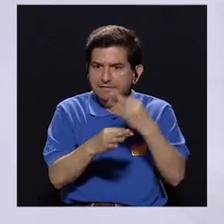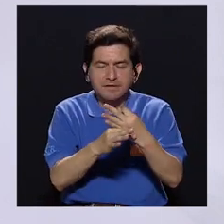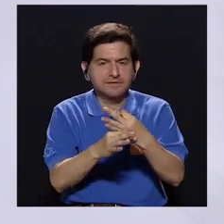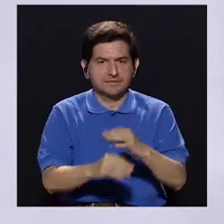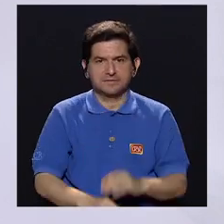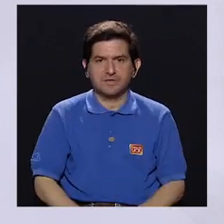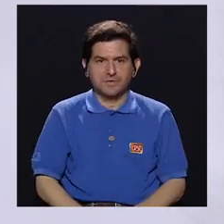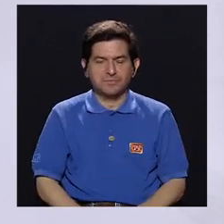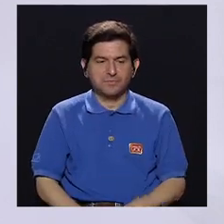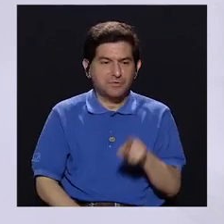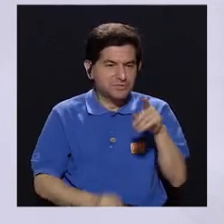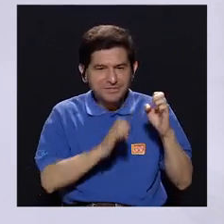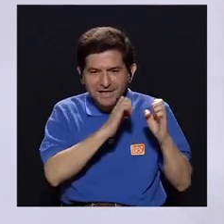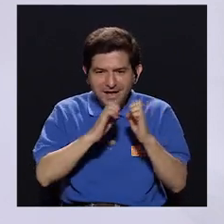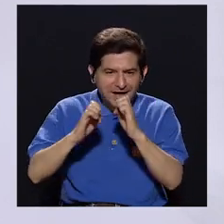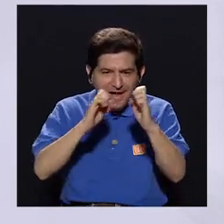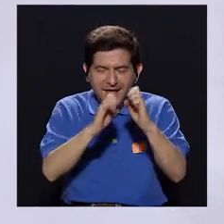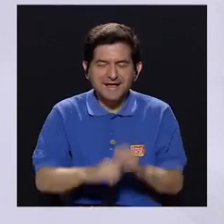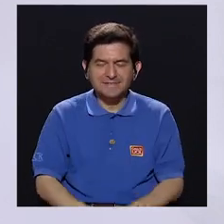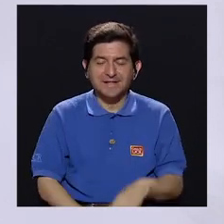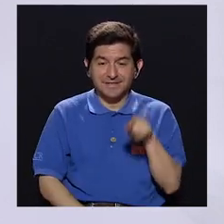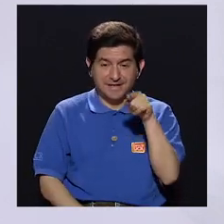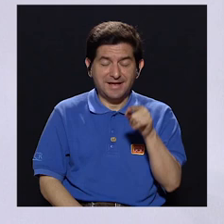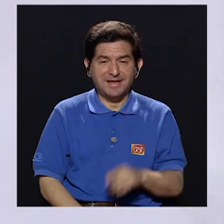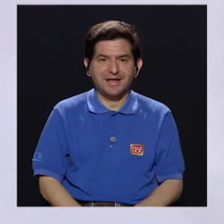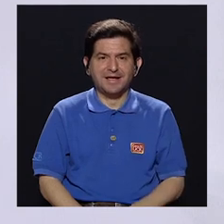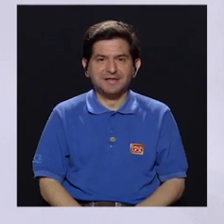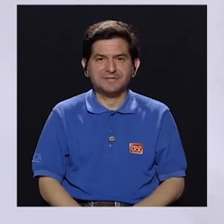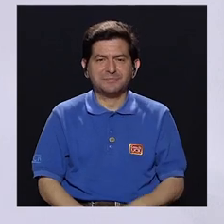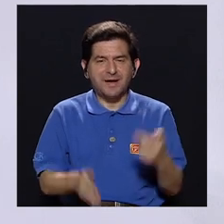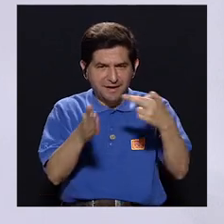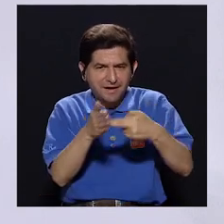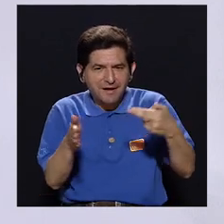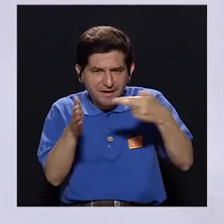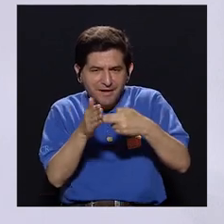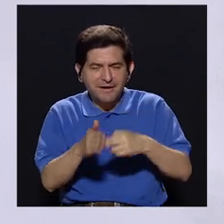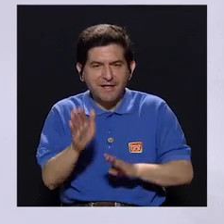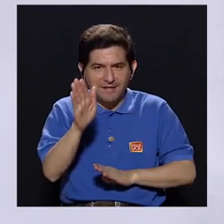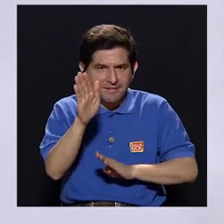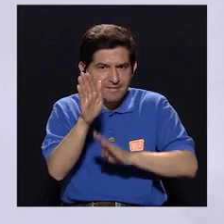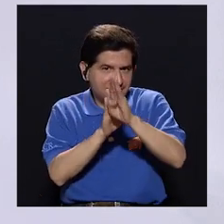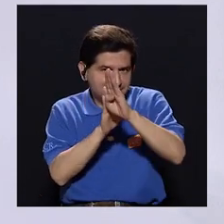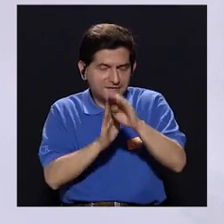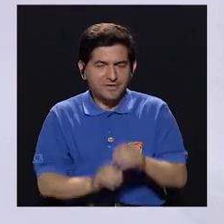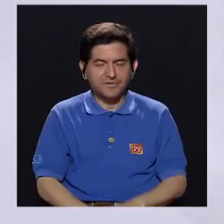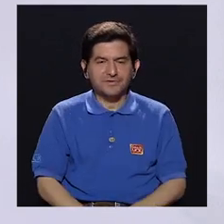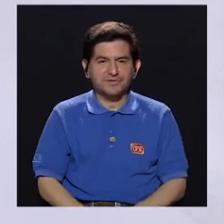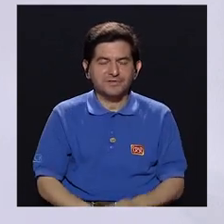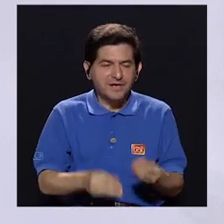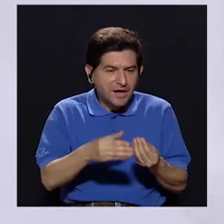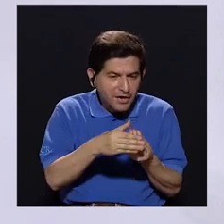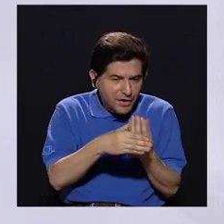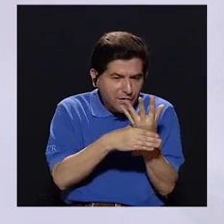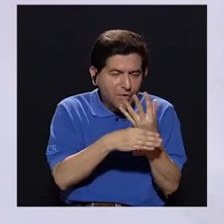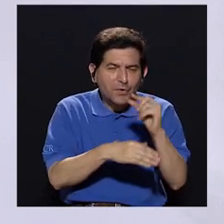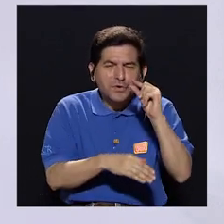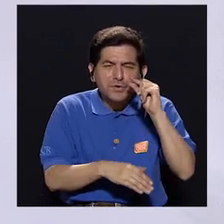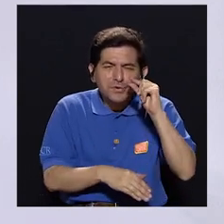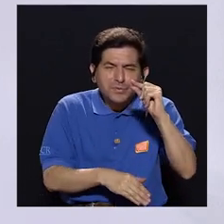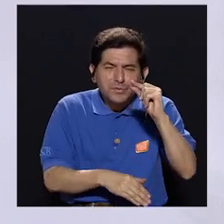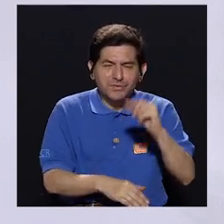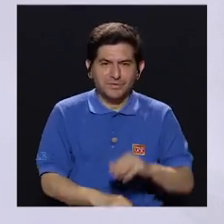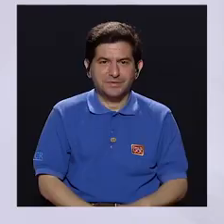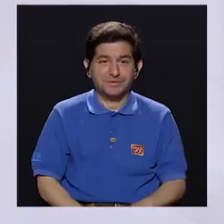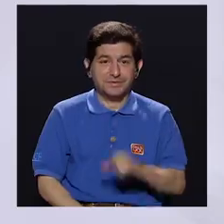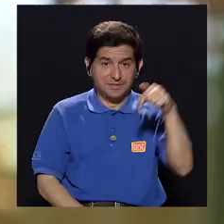toda su diversidad de de estrategias de de polinización han desarrollado en este caso en las orquídeas miniatura